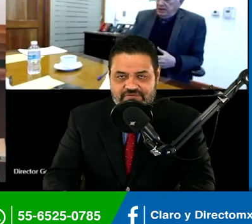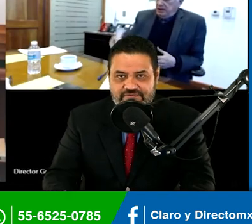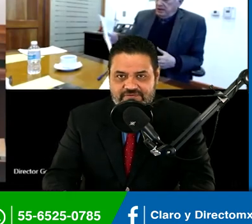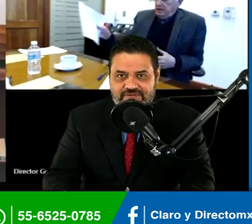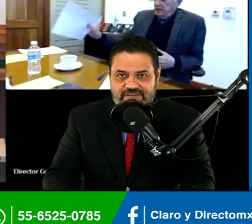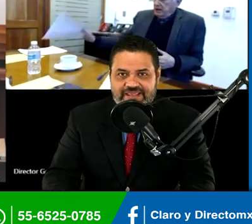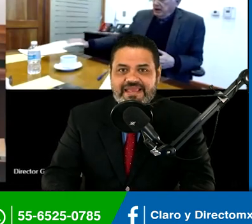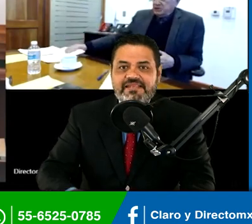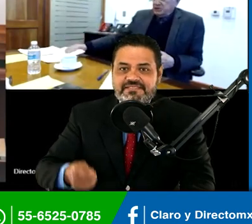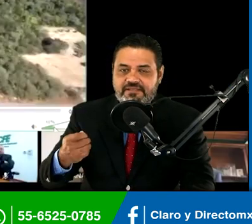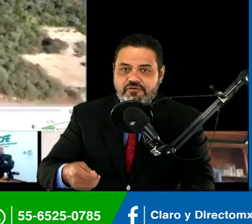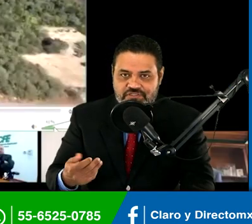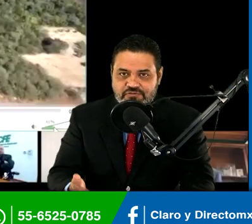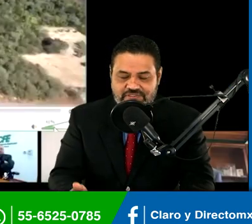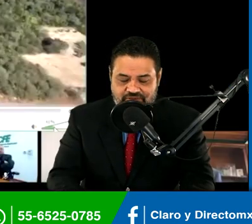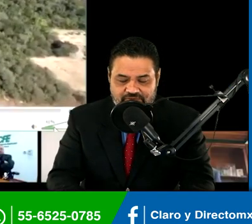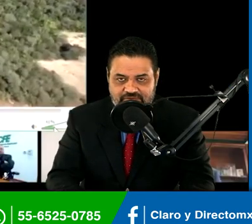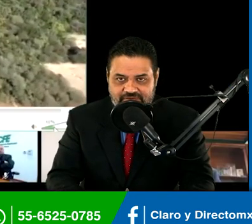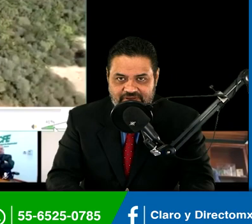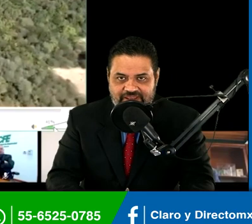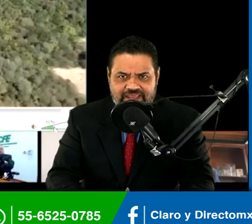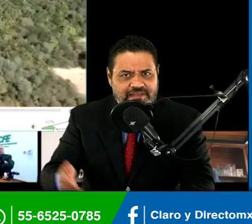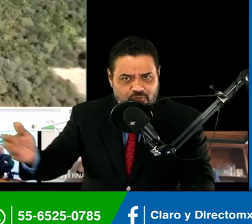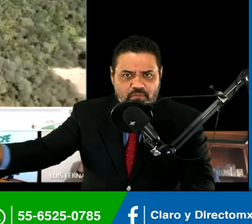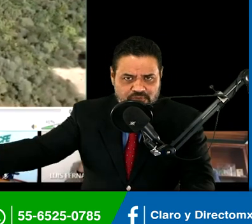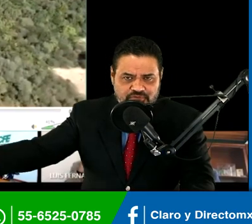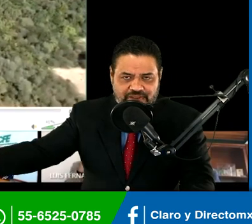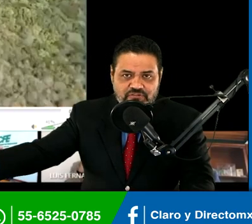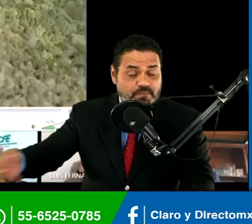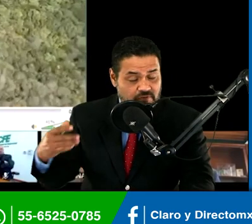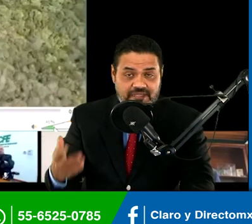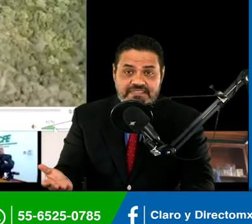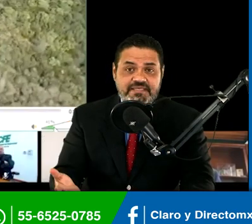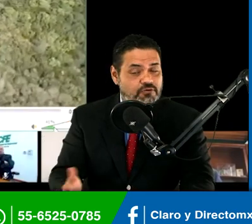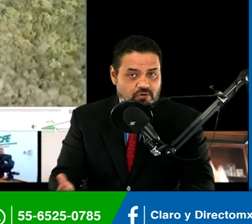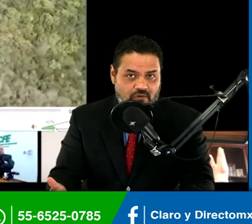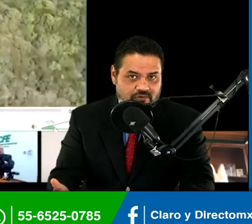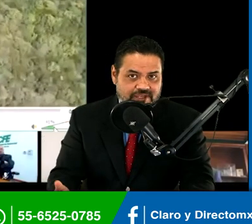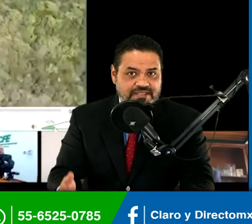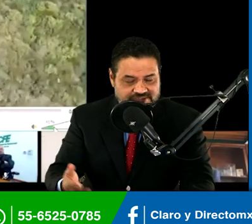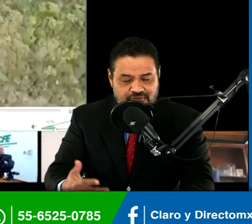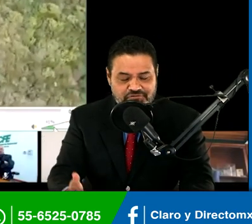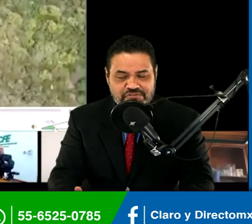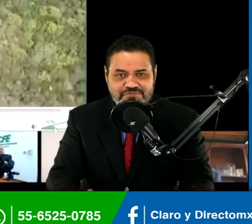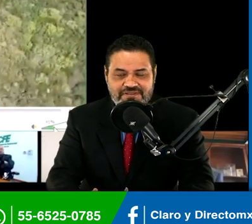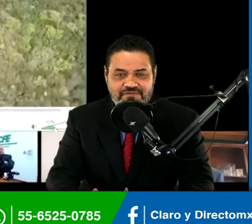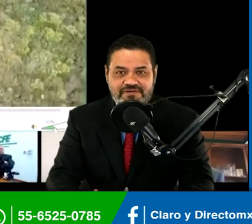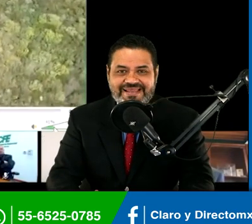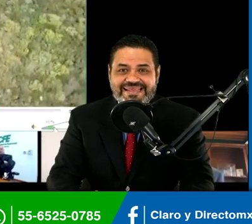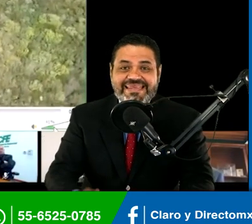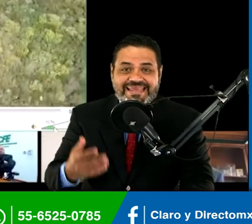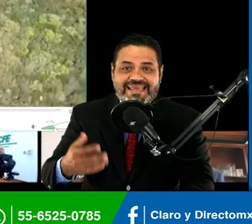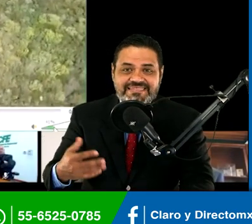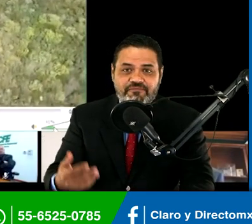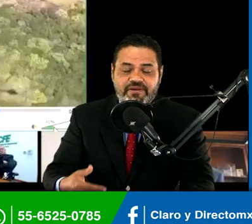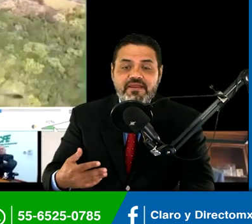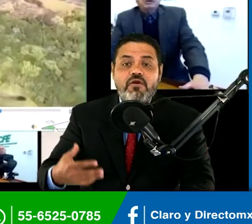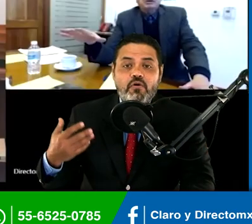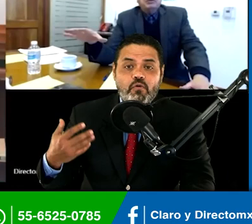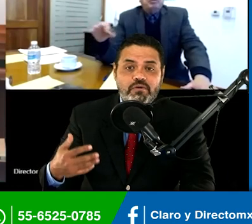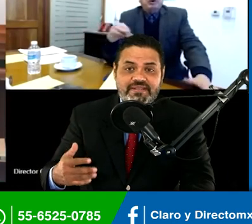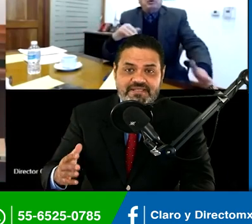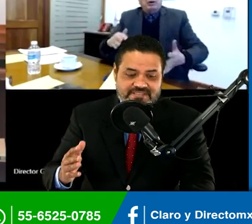dio, que el incendio sí sucedió, que el documento es falso, pero que el incendio no, que el incendio sí sucedió y que esa